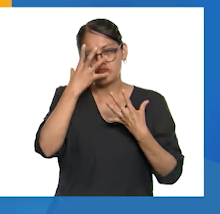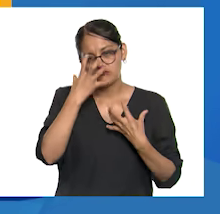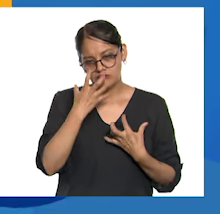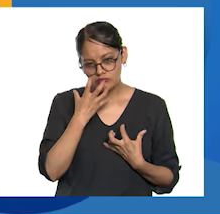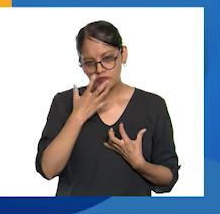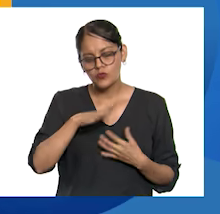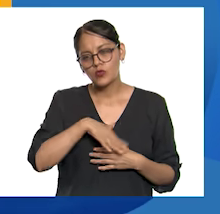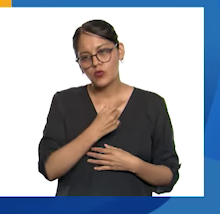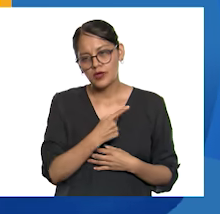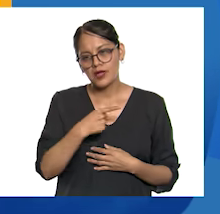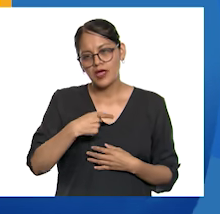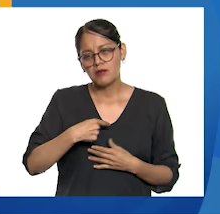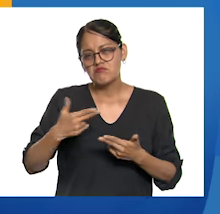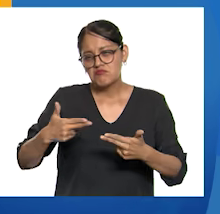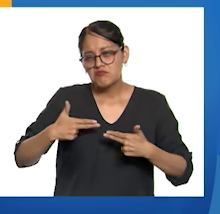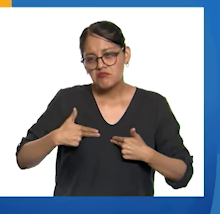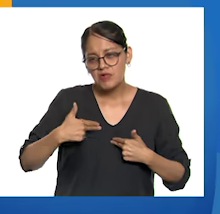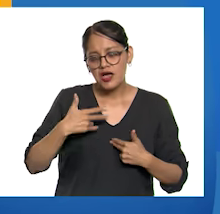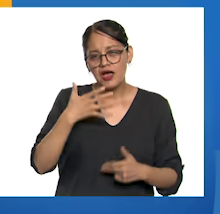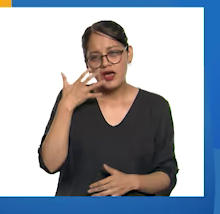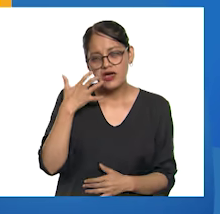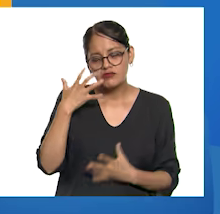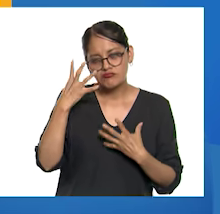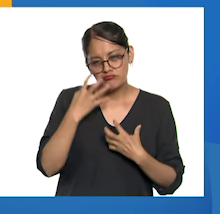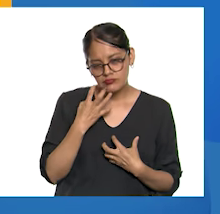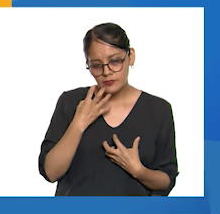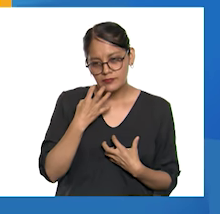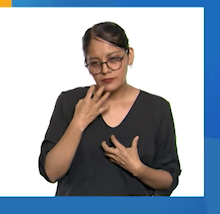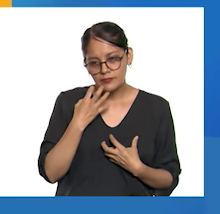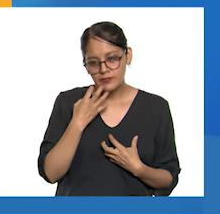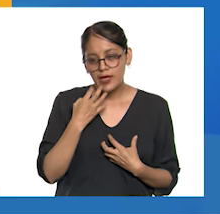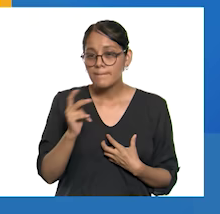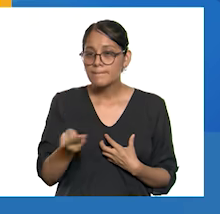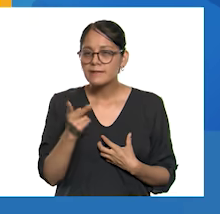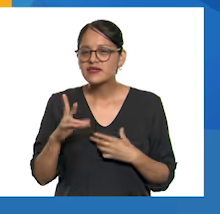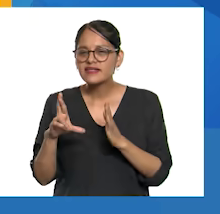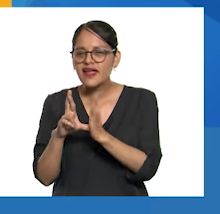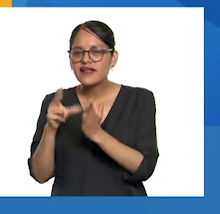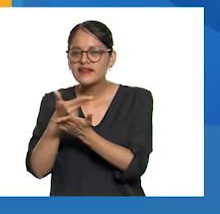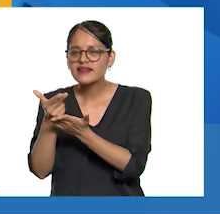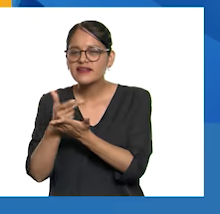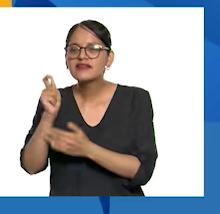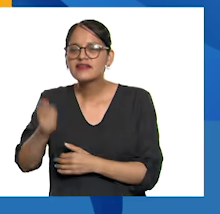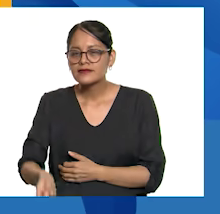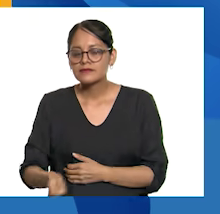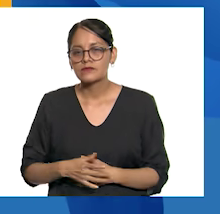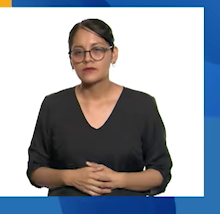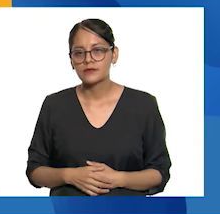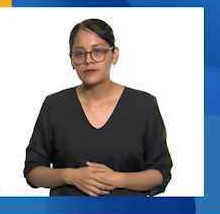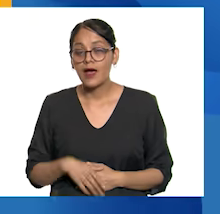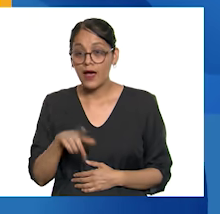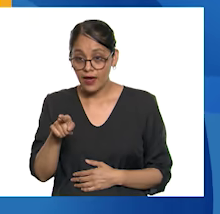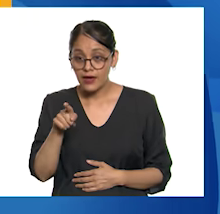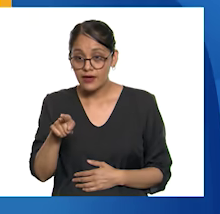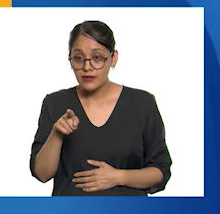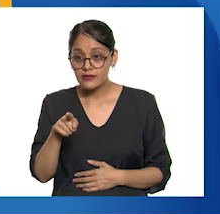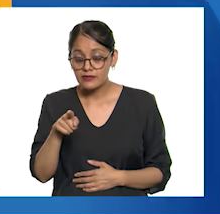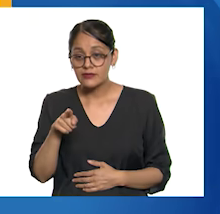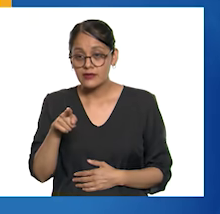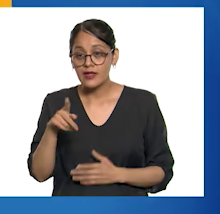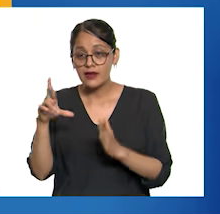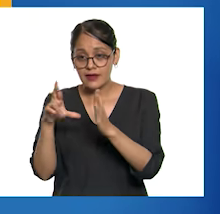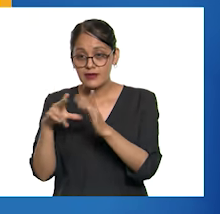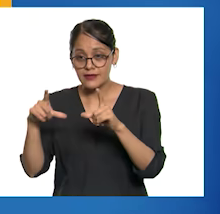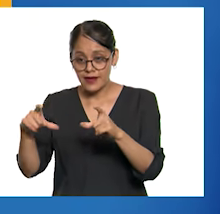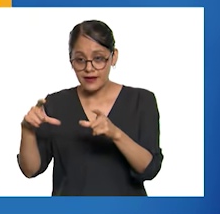por haber obtenido de herencia a un gato. Descríbenos qué pasa en la tarjeta que la ilustra, Ale. A ver, pues en la tarjeta estamos